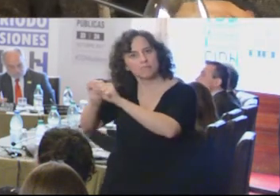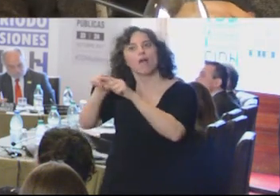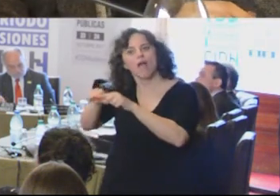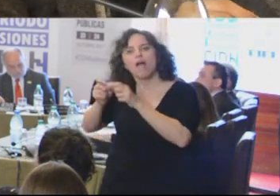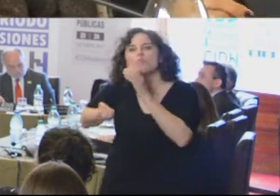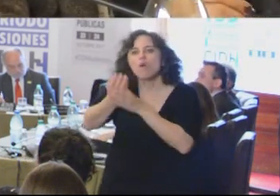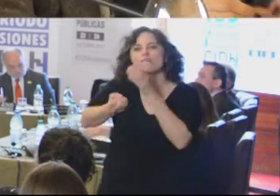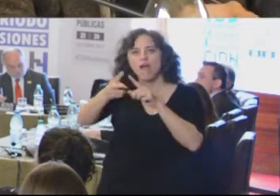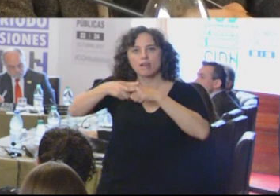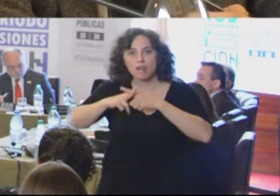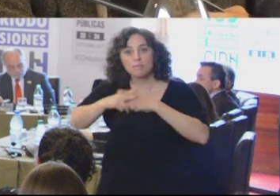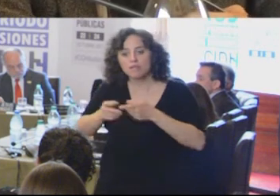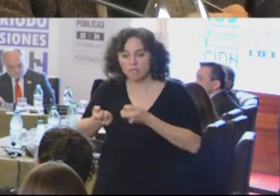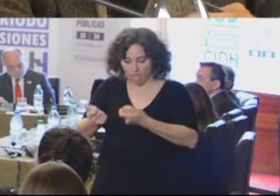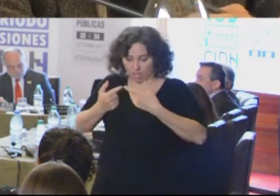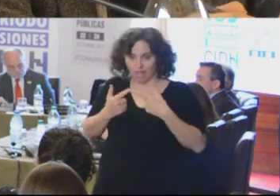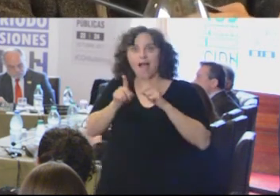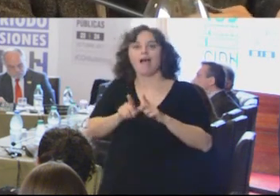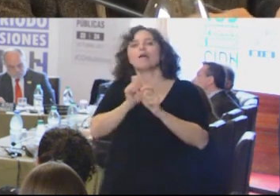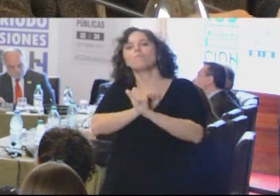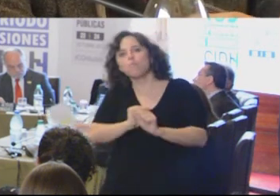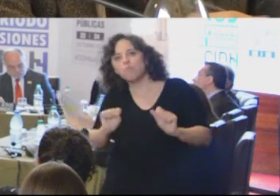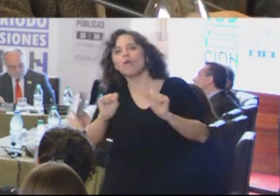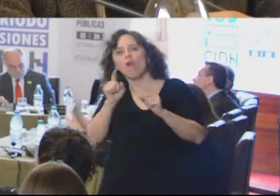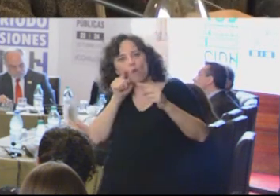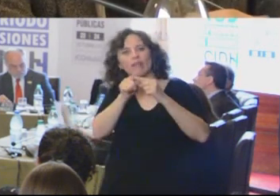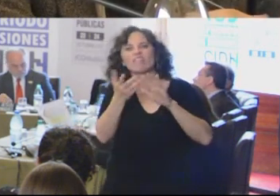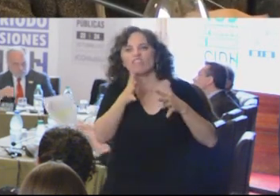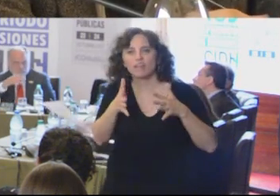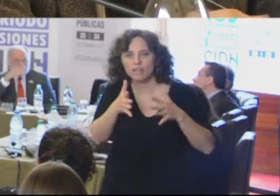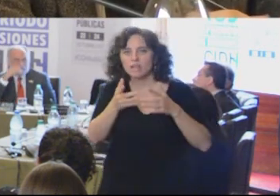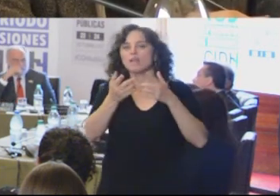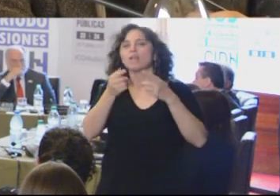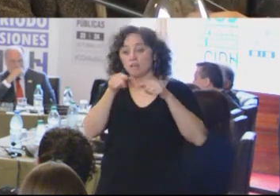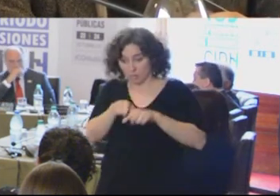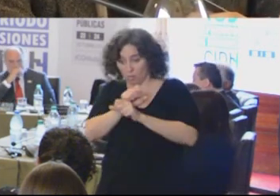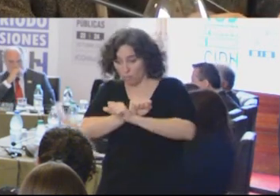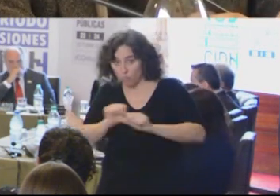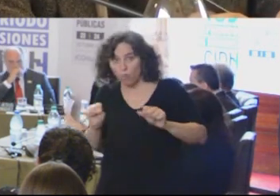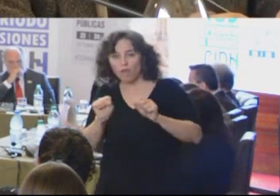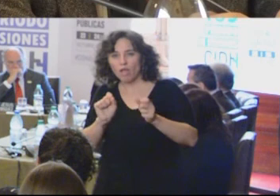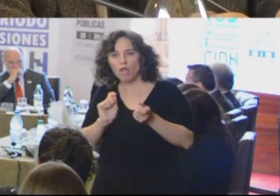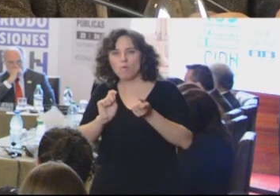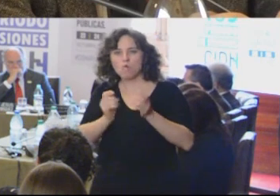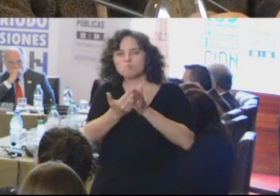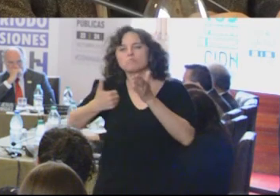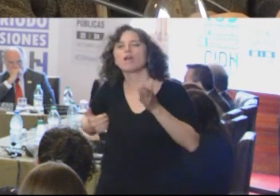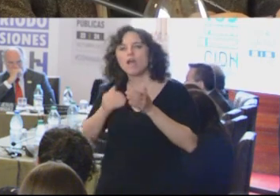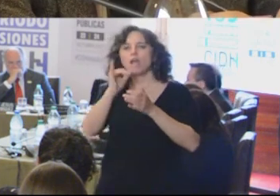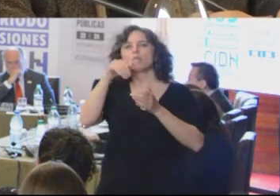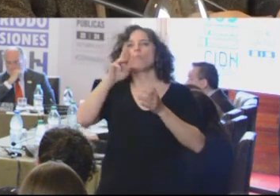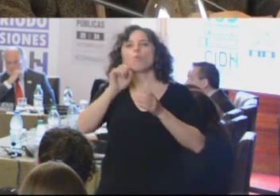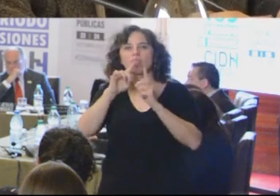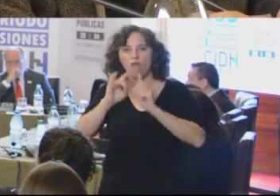que adquiere la fiscalía tienen como único objetivo que ésta pueda contrarrestar la impunidad y atender en